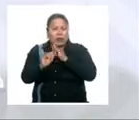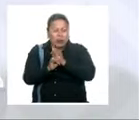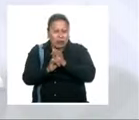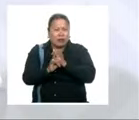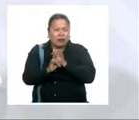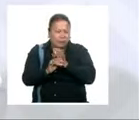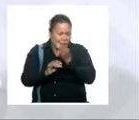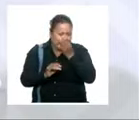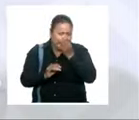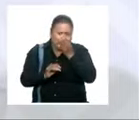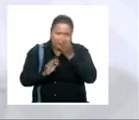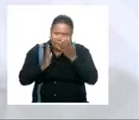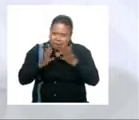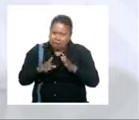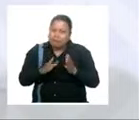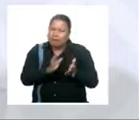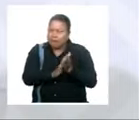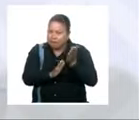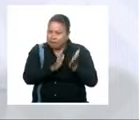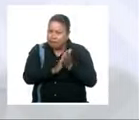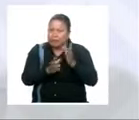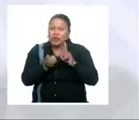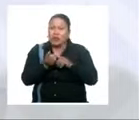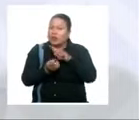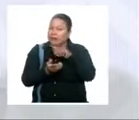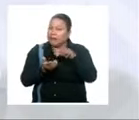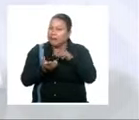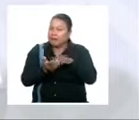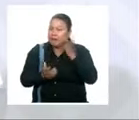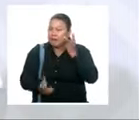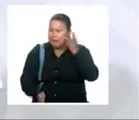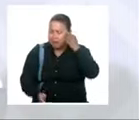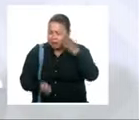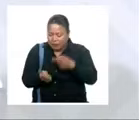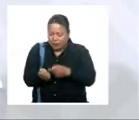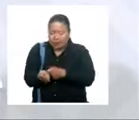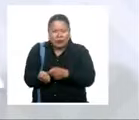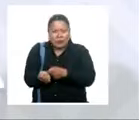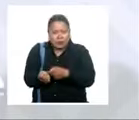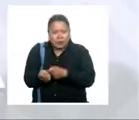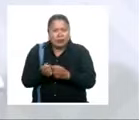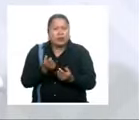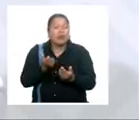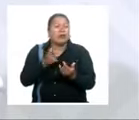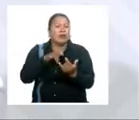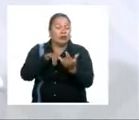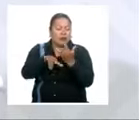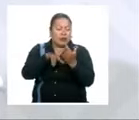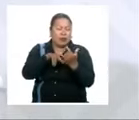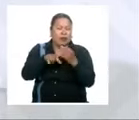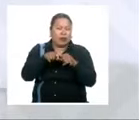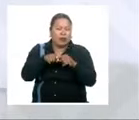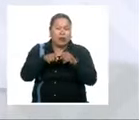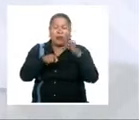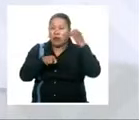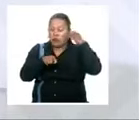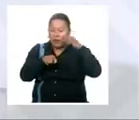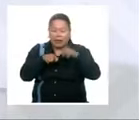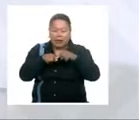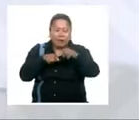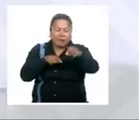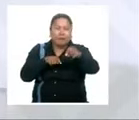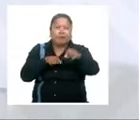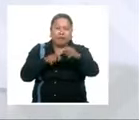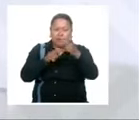se está reconstruyendo en Puerto Escondido, la carretera que va de Oaxaca a Barranca Larga